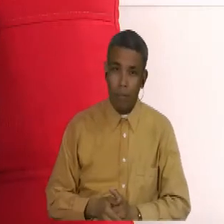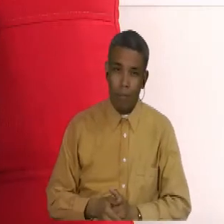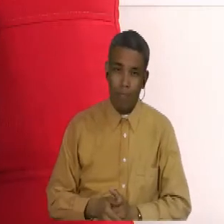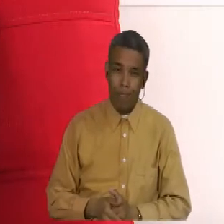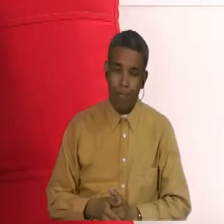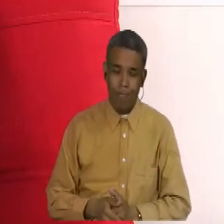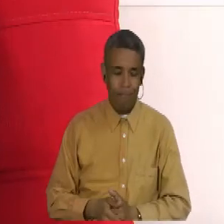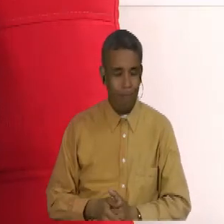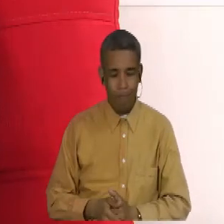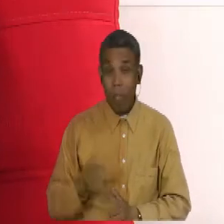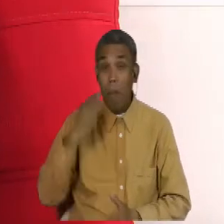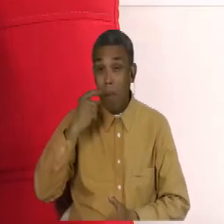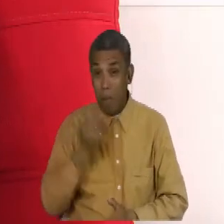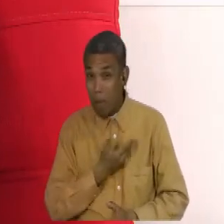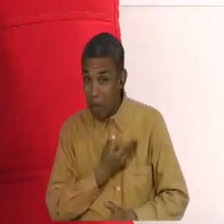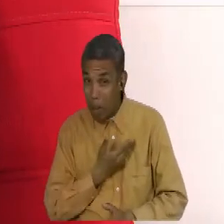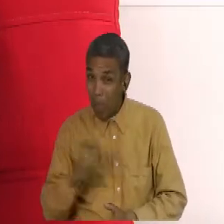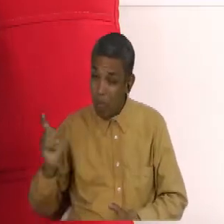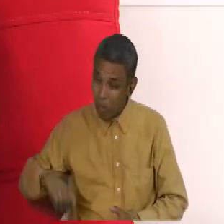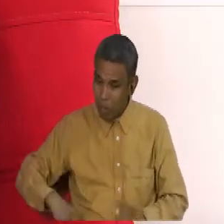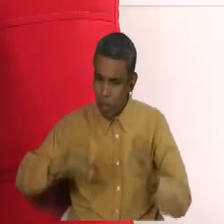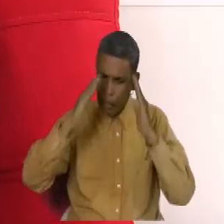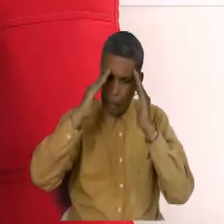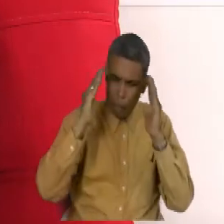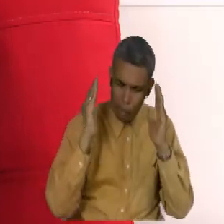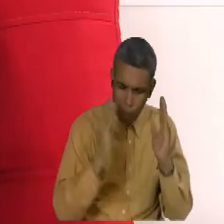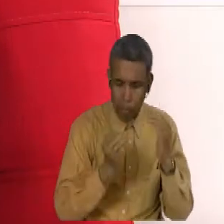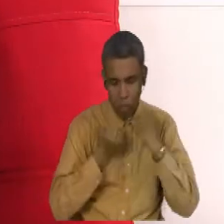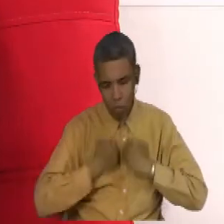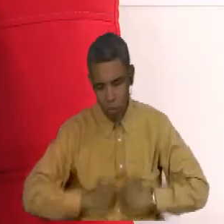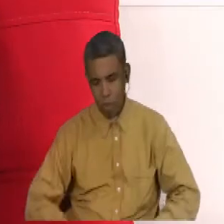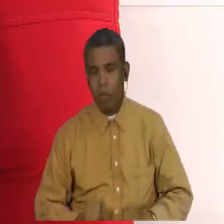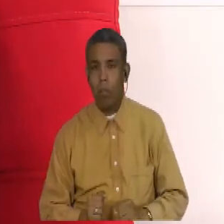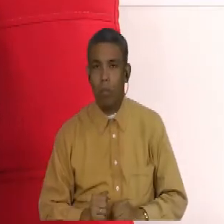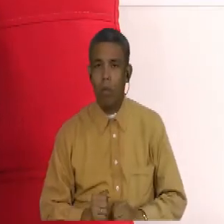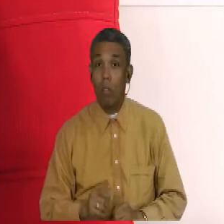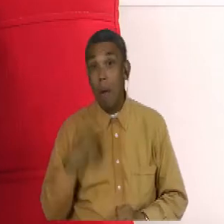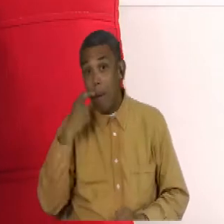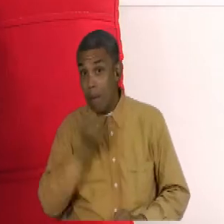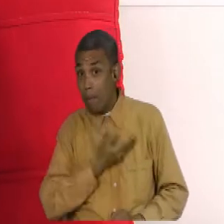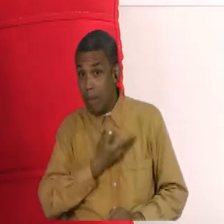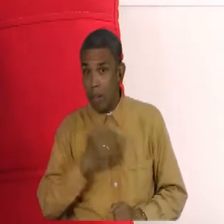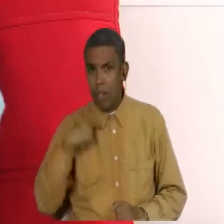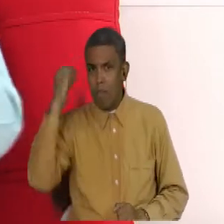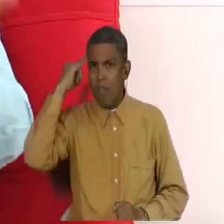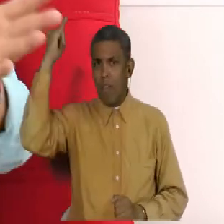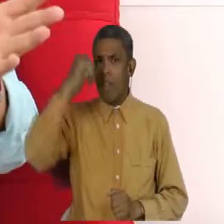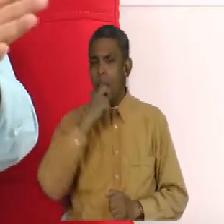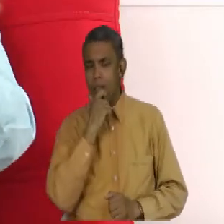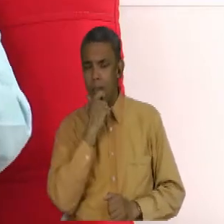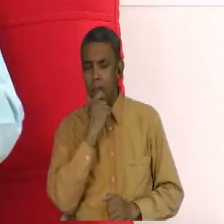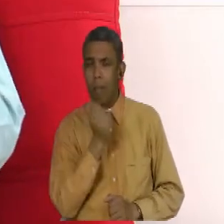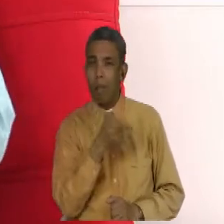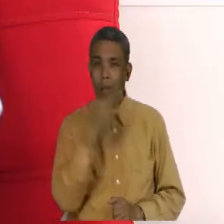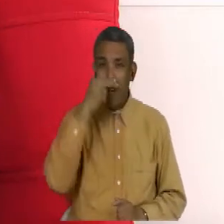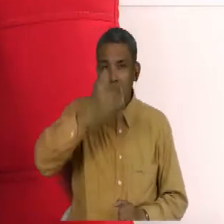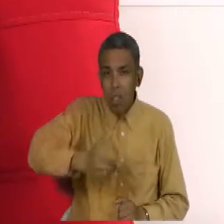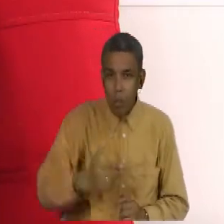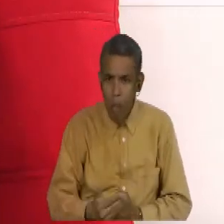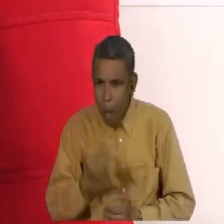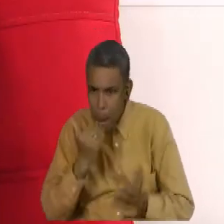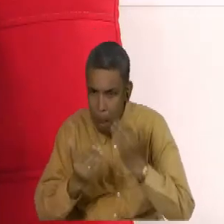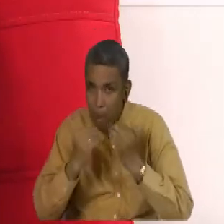actividades físicas como fútbol, como natación, como patinaje, etcétera, que le permitan al niño quemar todas esas calorías que ha estado